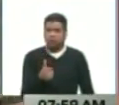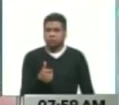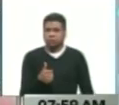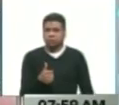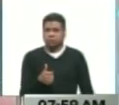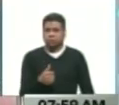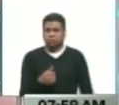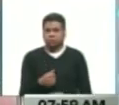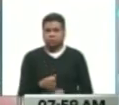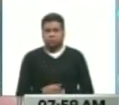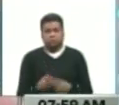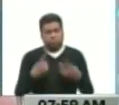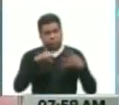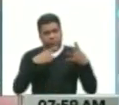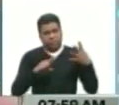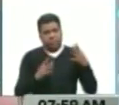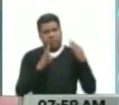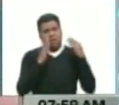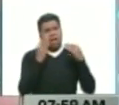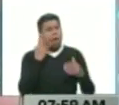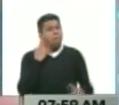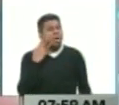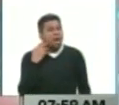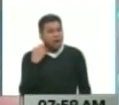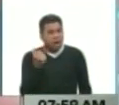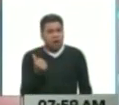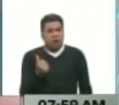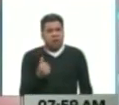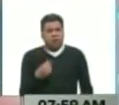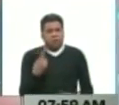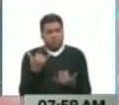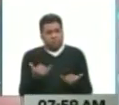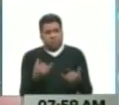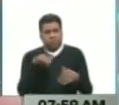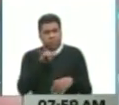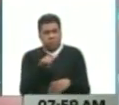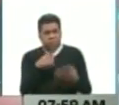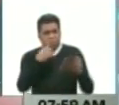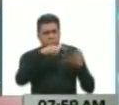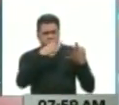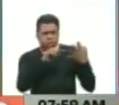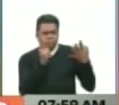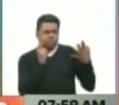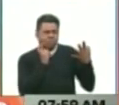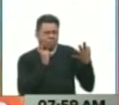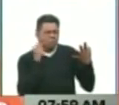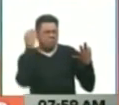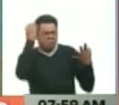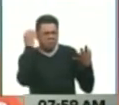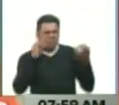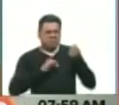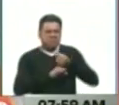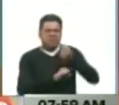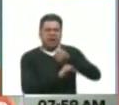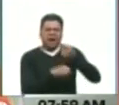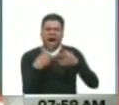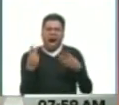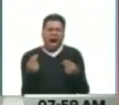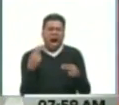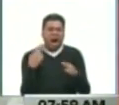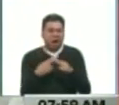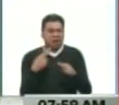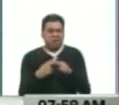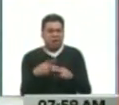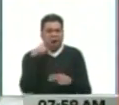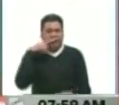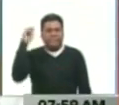creado distintas experiencias que ahora mismo las estamos revisando, las estamos analizando y las estamos repotenciando. Muy pronto el presidente